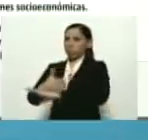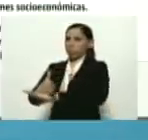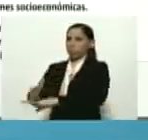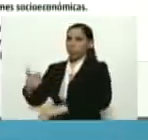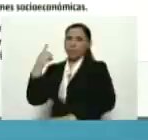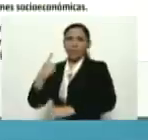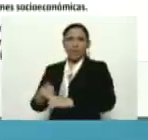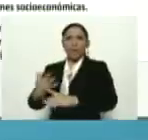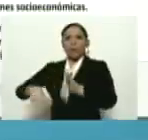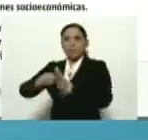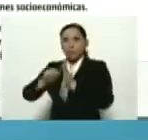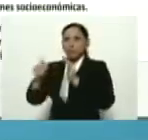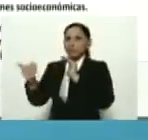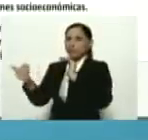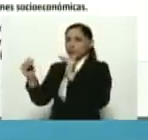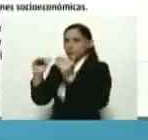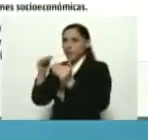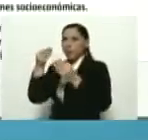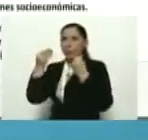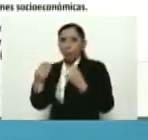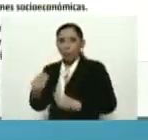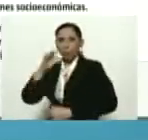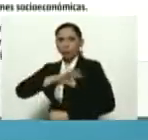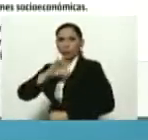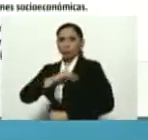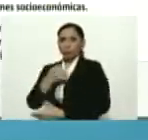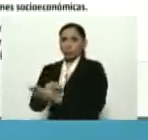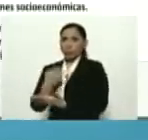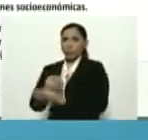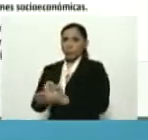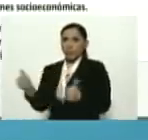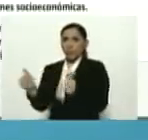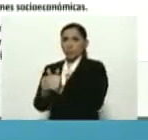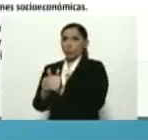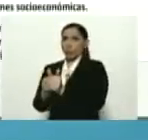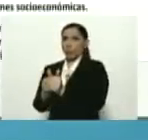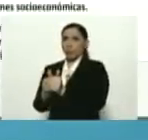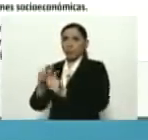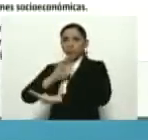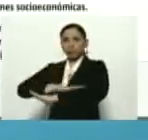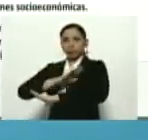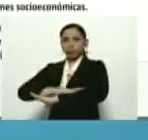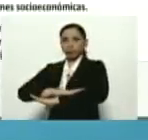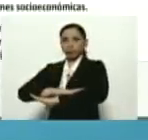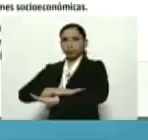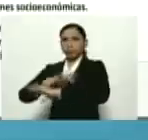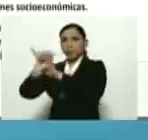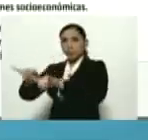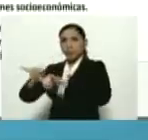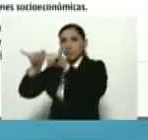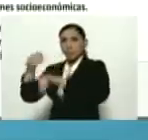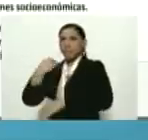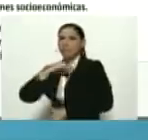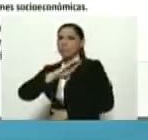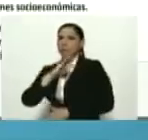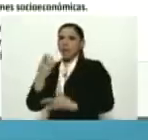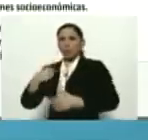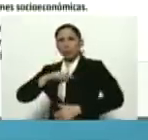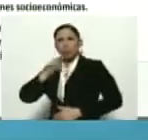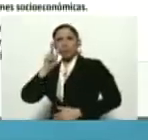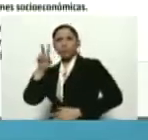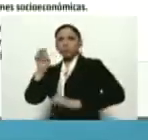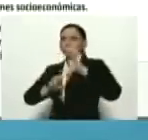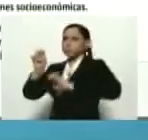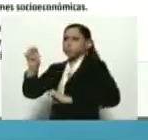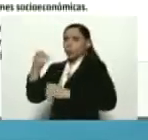reequilibrar la salida socioeconómica con el comportamiento de la propia pandemia. Y estamos en un momento